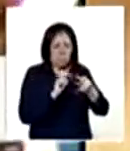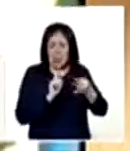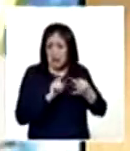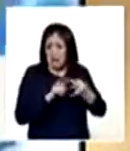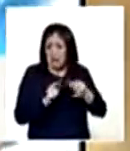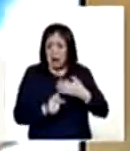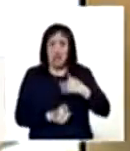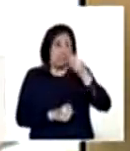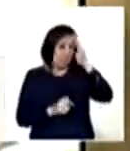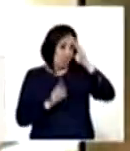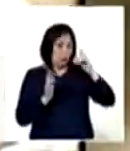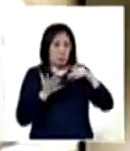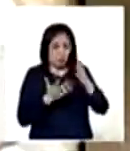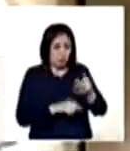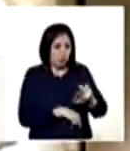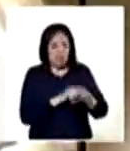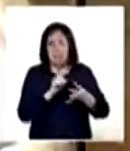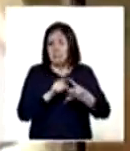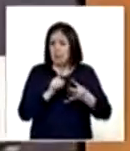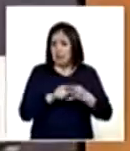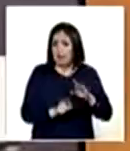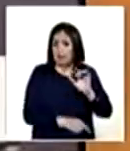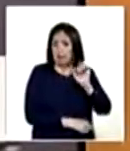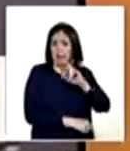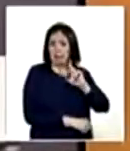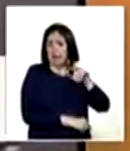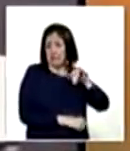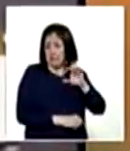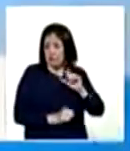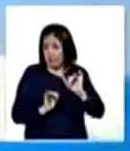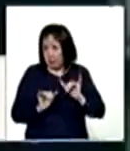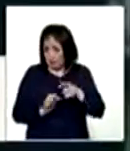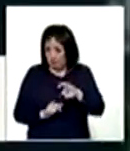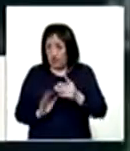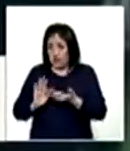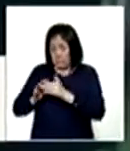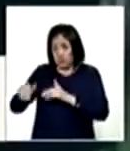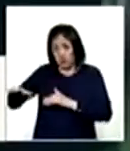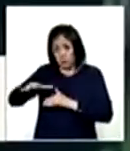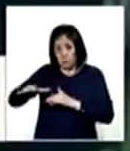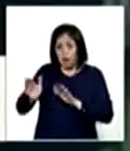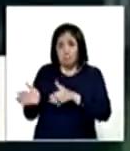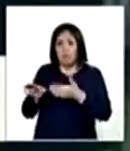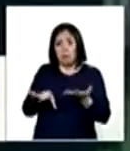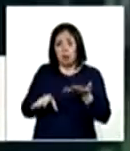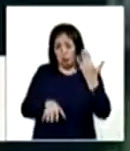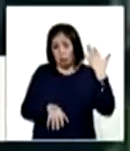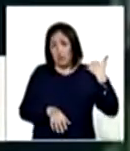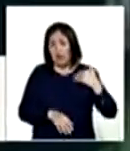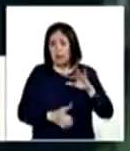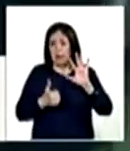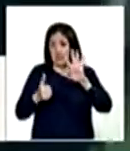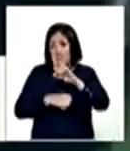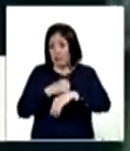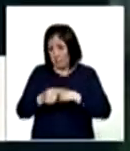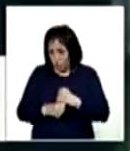Debo, Las Cajas y En Barranquilla Me Quedo. Precisamente en esta ciudad, Joe Arroyo murió hace 6 años.